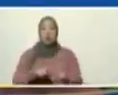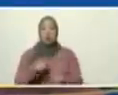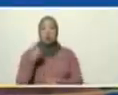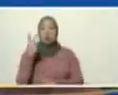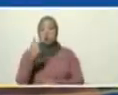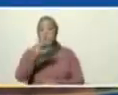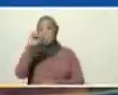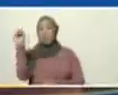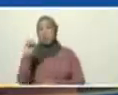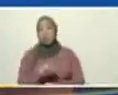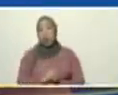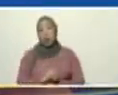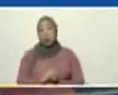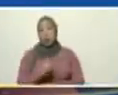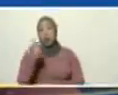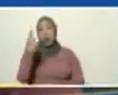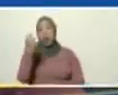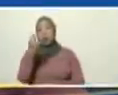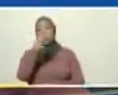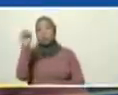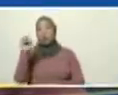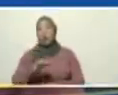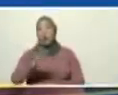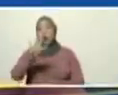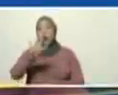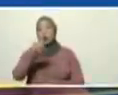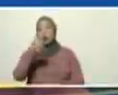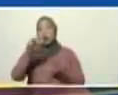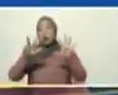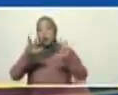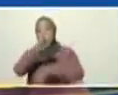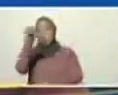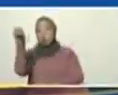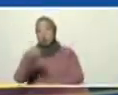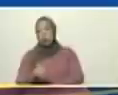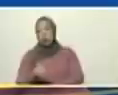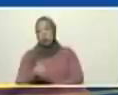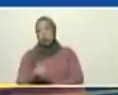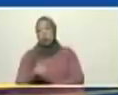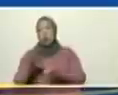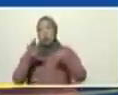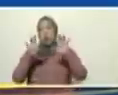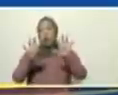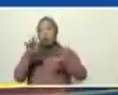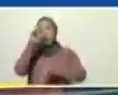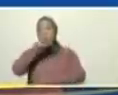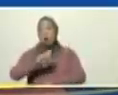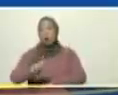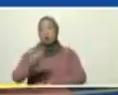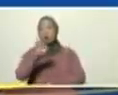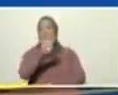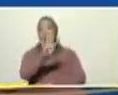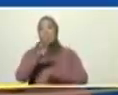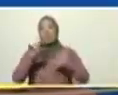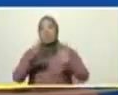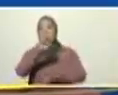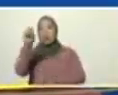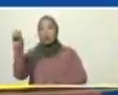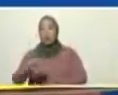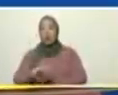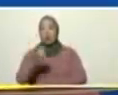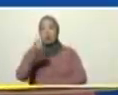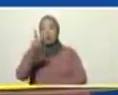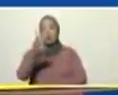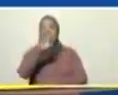2%. Subimos al 11% en 4 años, subimos al 18% en 8 años, subimos a 41% en 12 años,